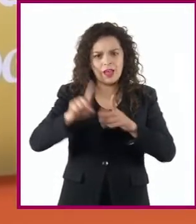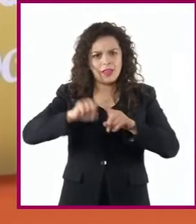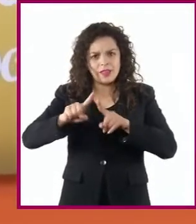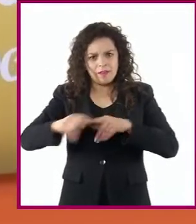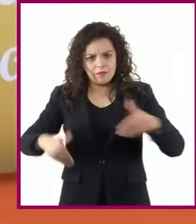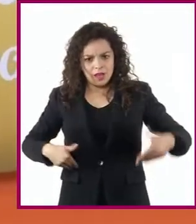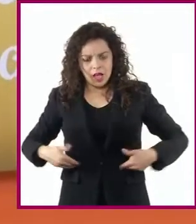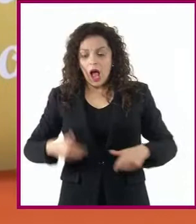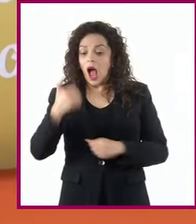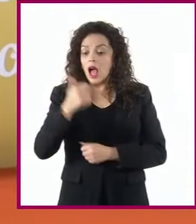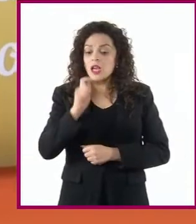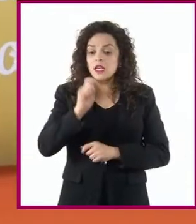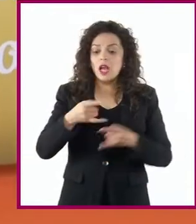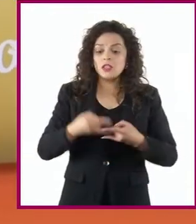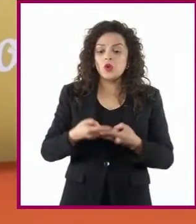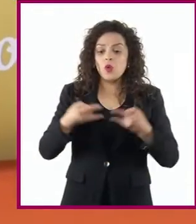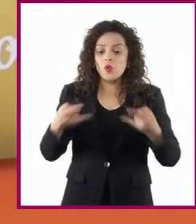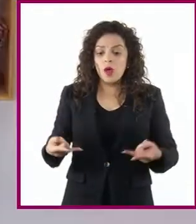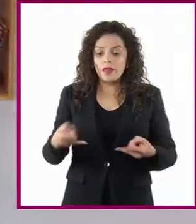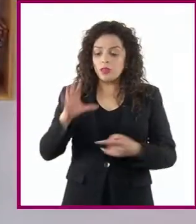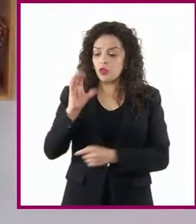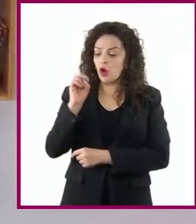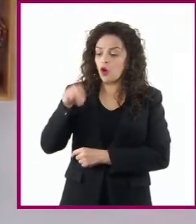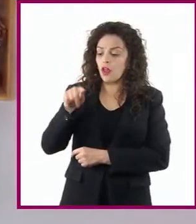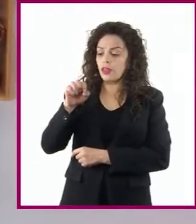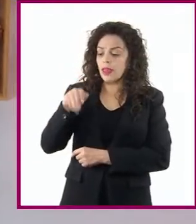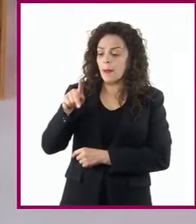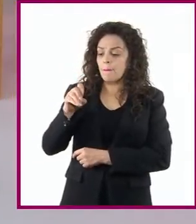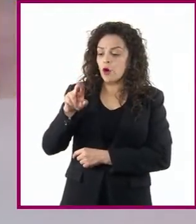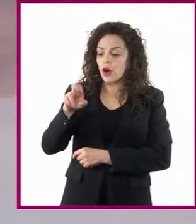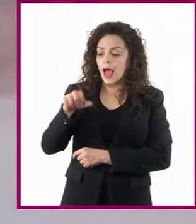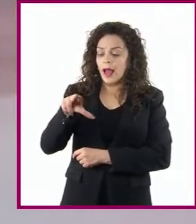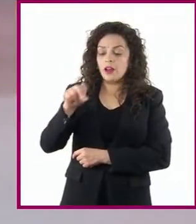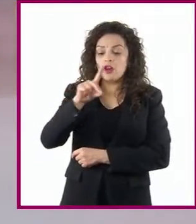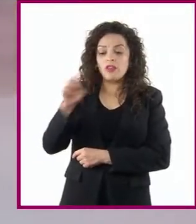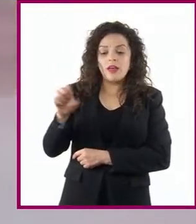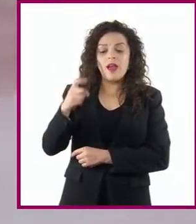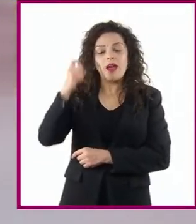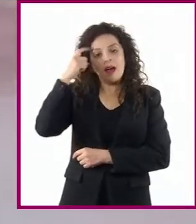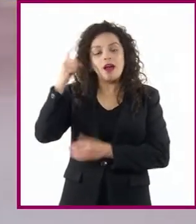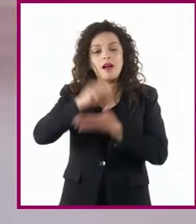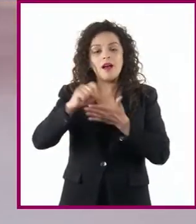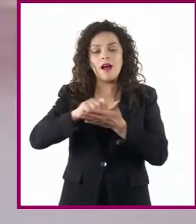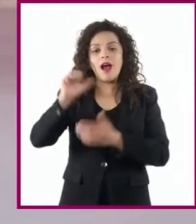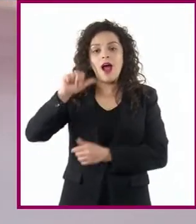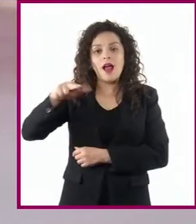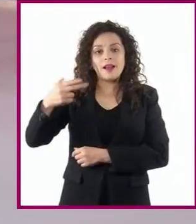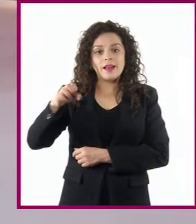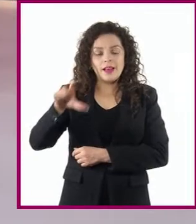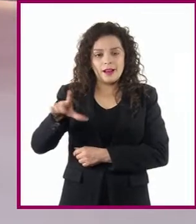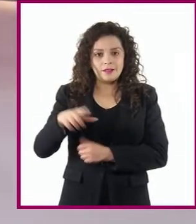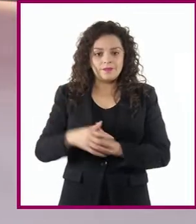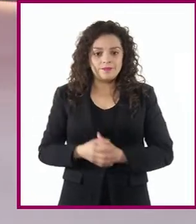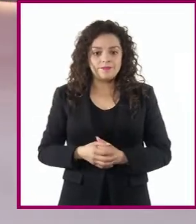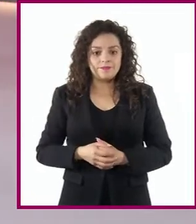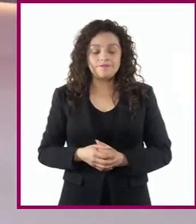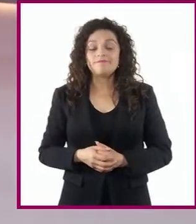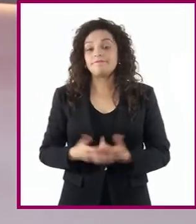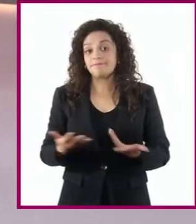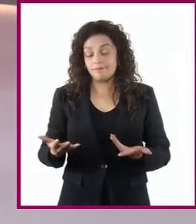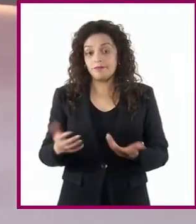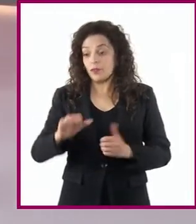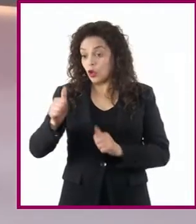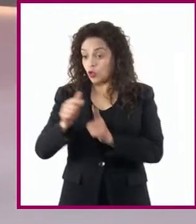Cuento contemporáneo de Ángel de Campo. Alumnas y alumnos que nos siguen, quiero contarles que con otro grupo de